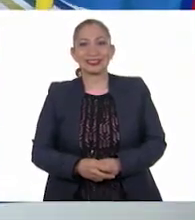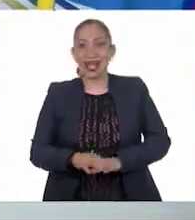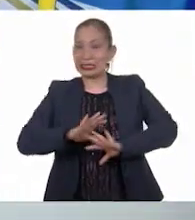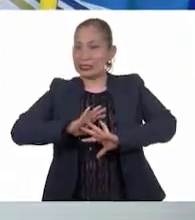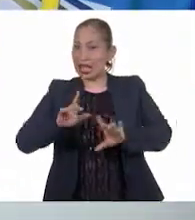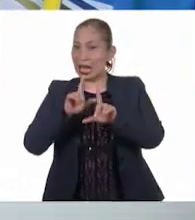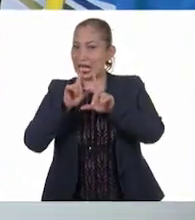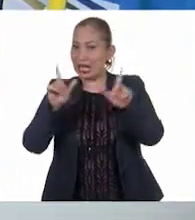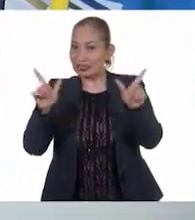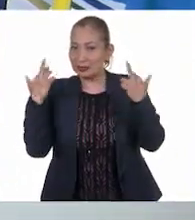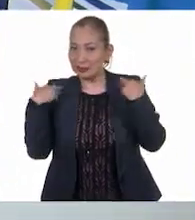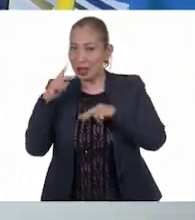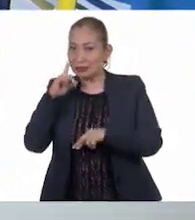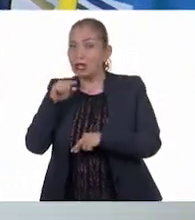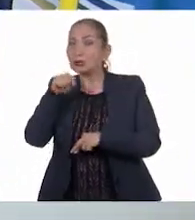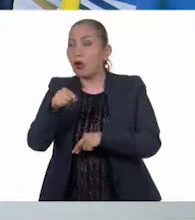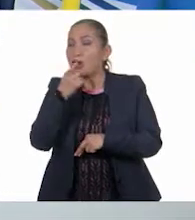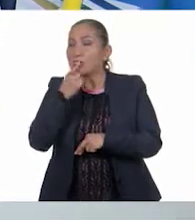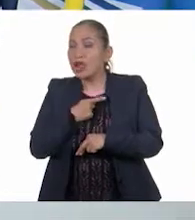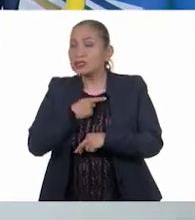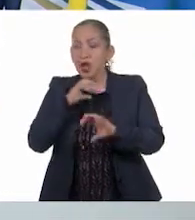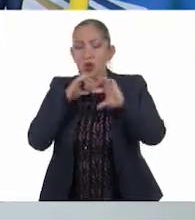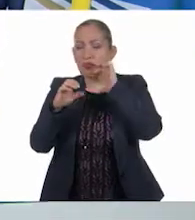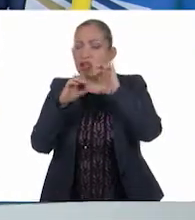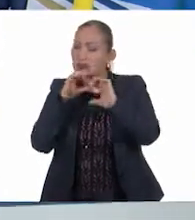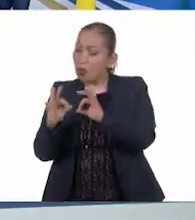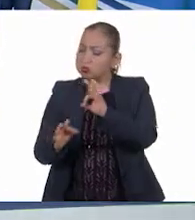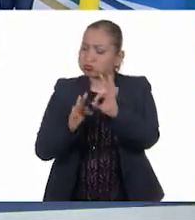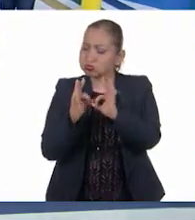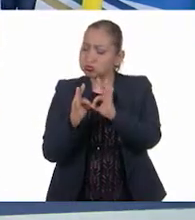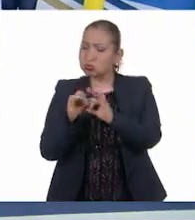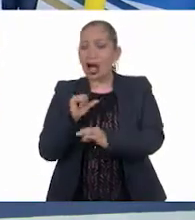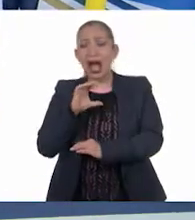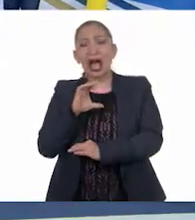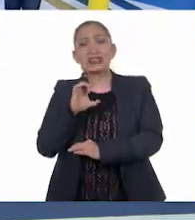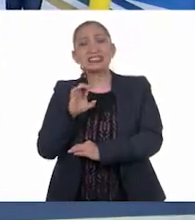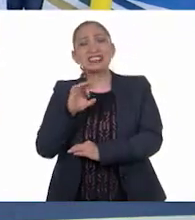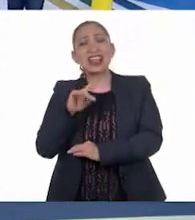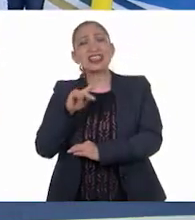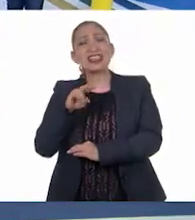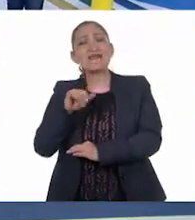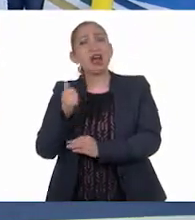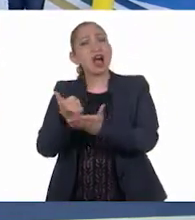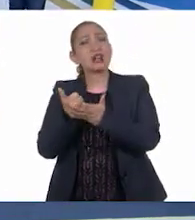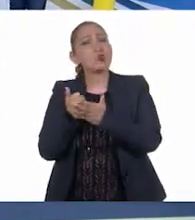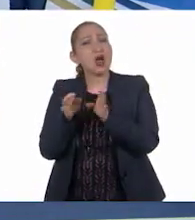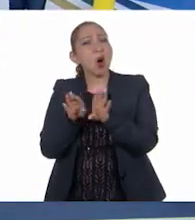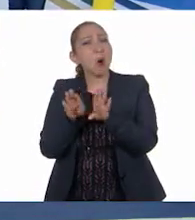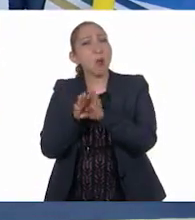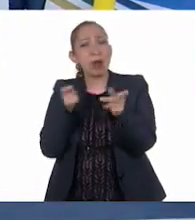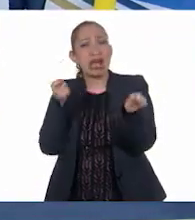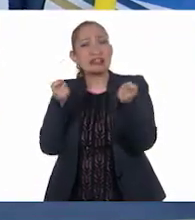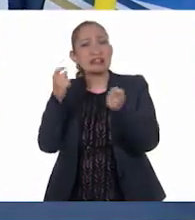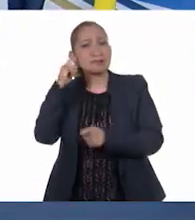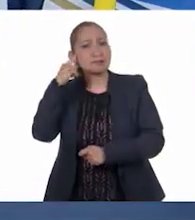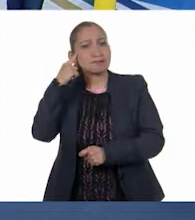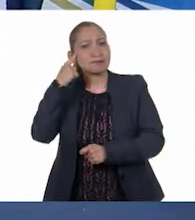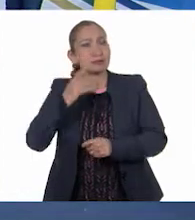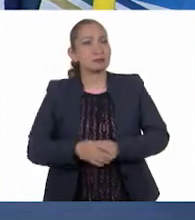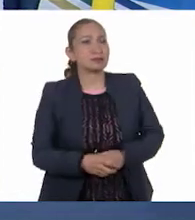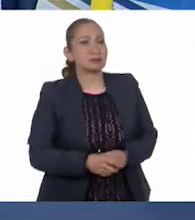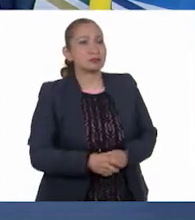Ahora sí, maestra Gaby, ¿qué nos tienes que decir de la comunicación asertiva? ¿Cómo nos ayuda a manejar el enojo?